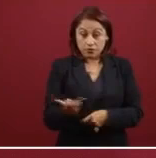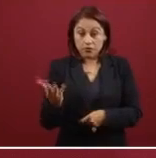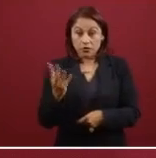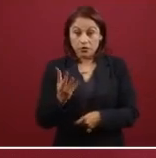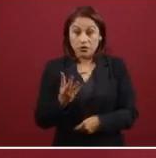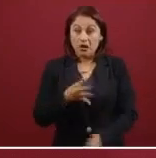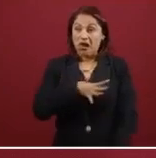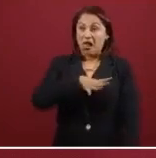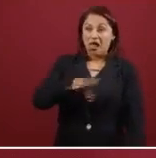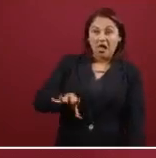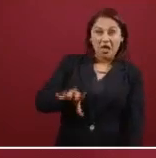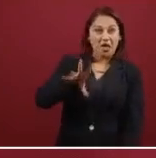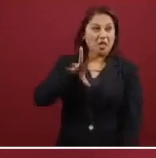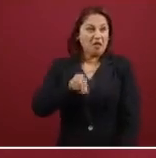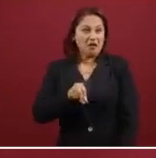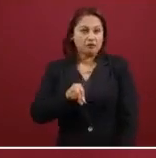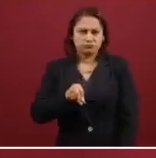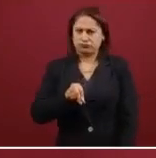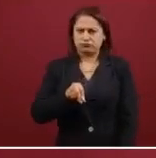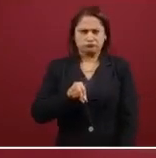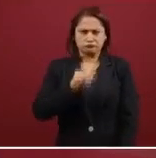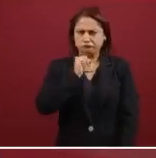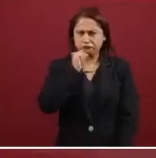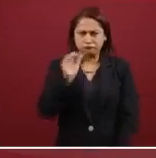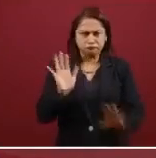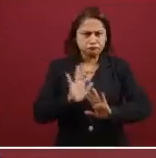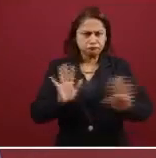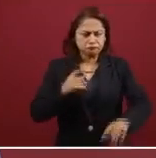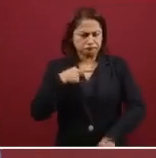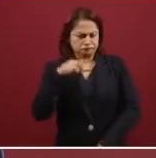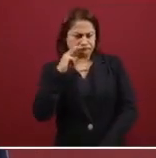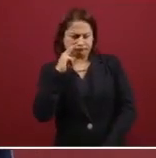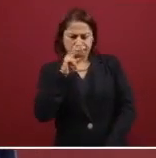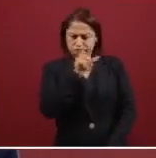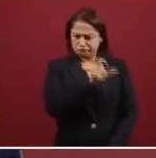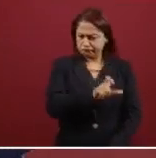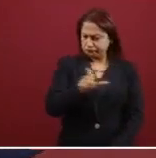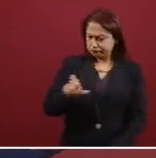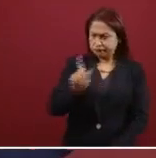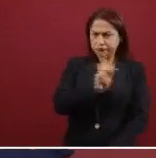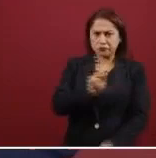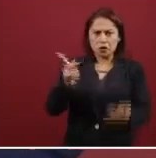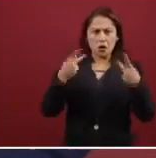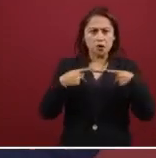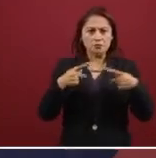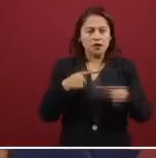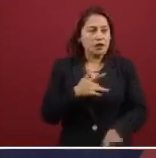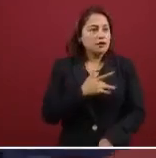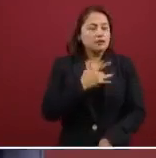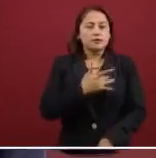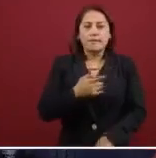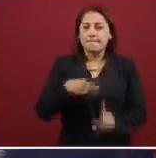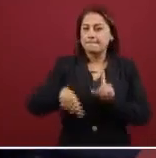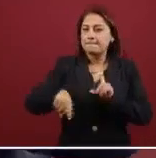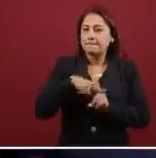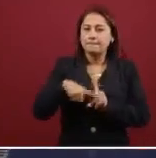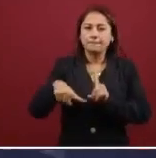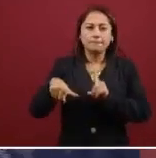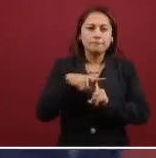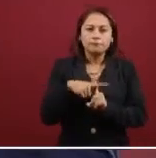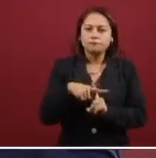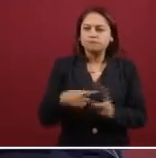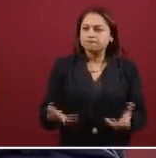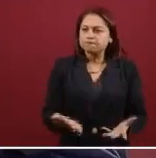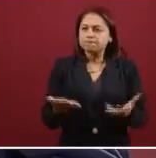resistencias, al contrario, hay entusiasmo, en este caso, para sacar adelante